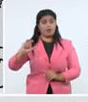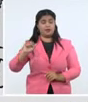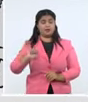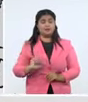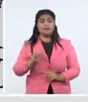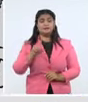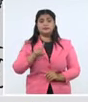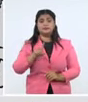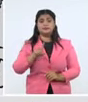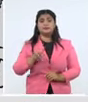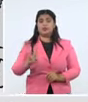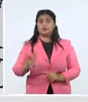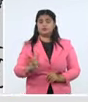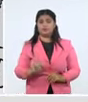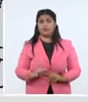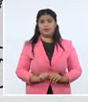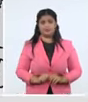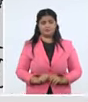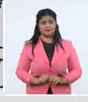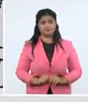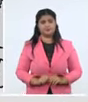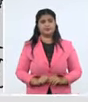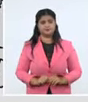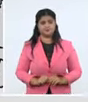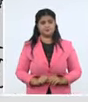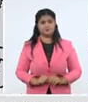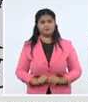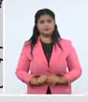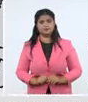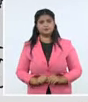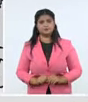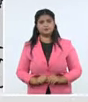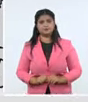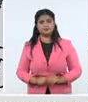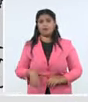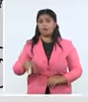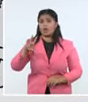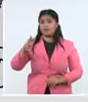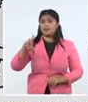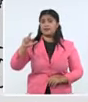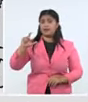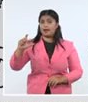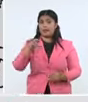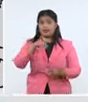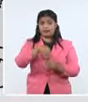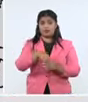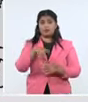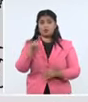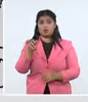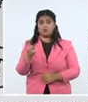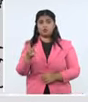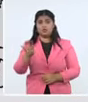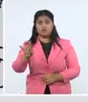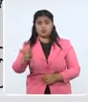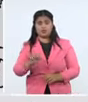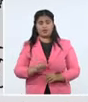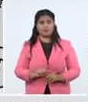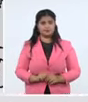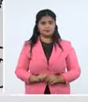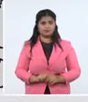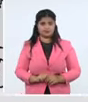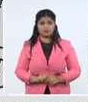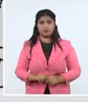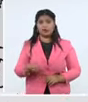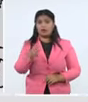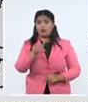149 y con de más estabilidad Villa Clara 109 y Cienfuegos y Ciego de